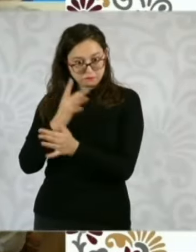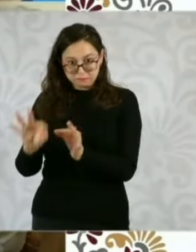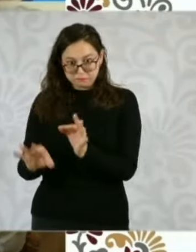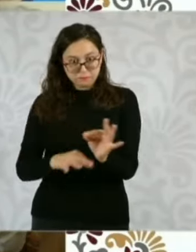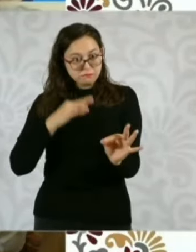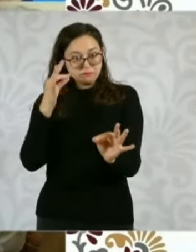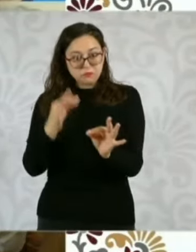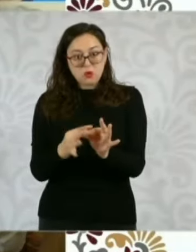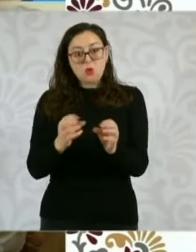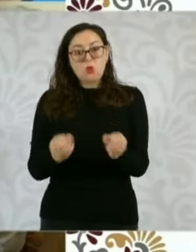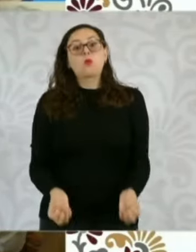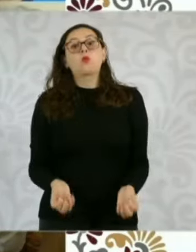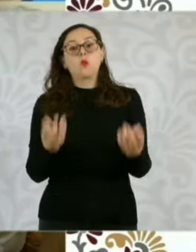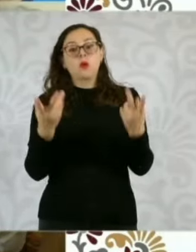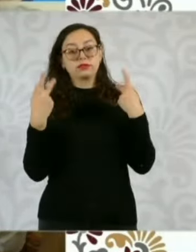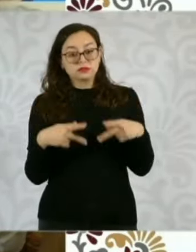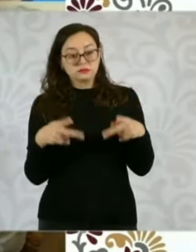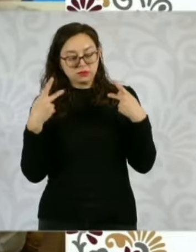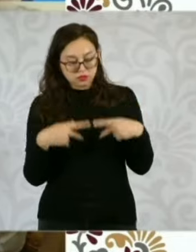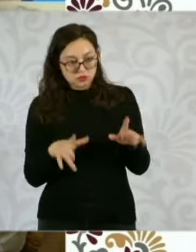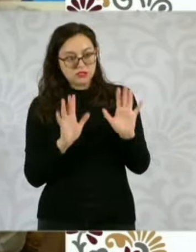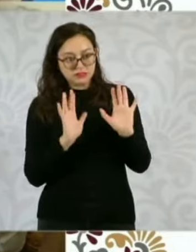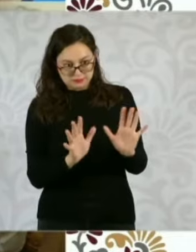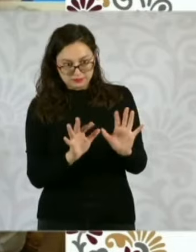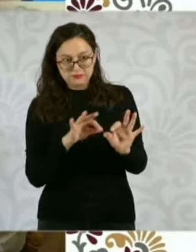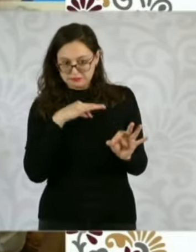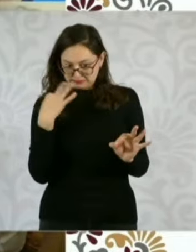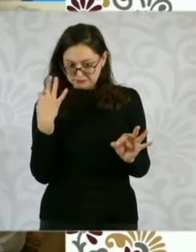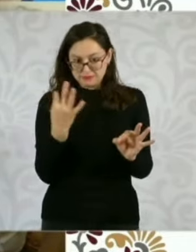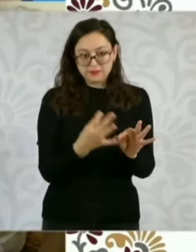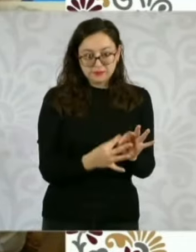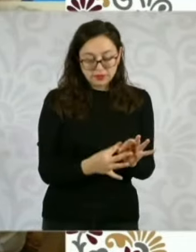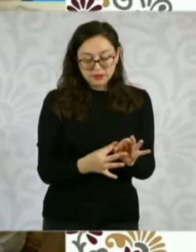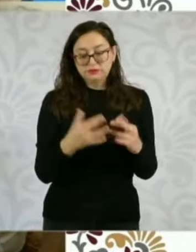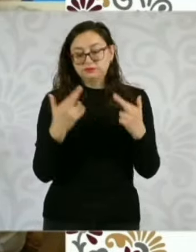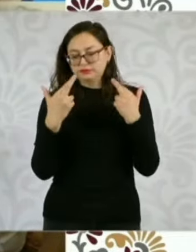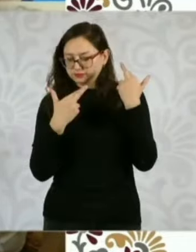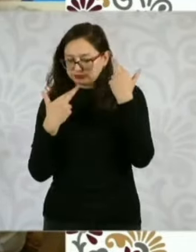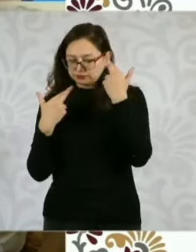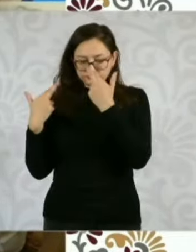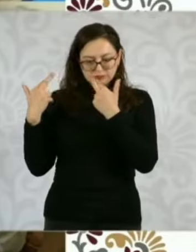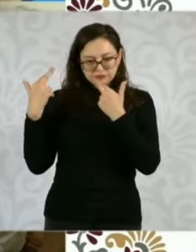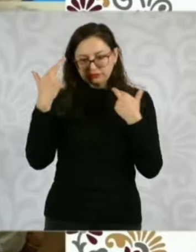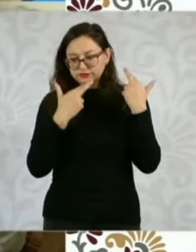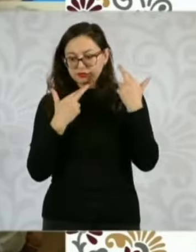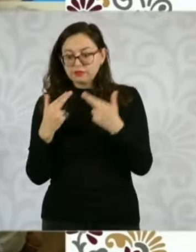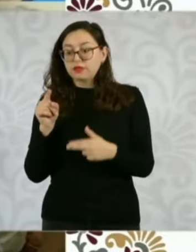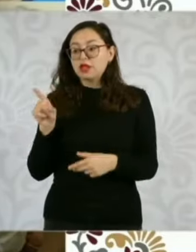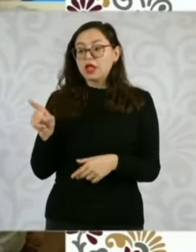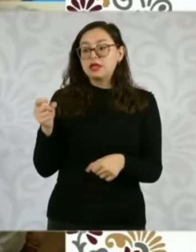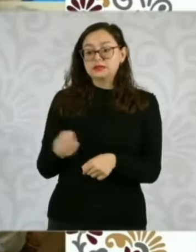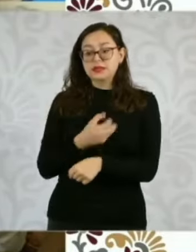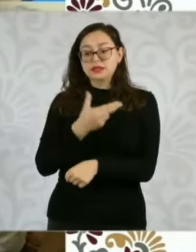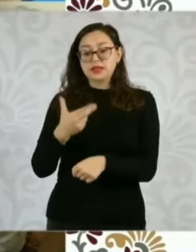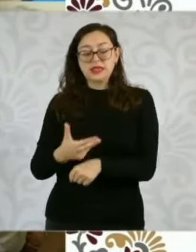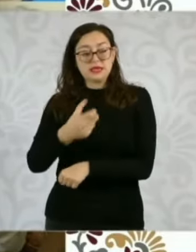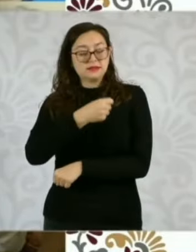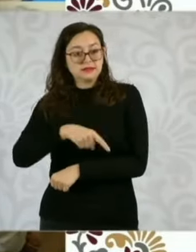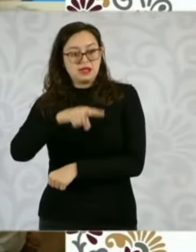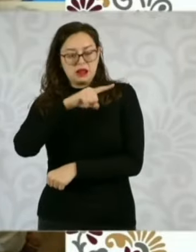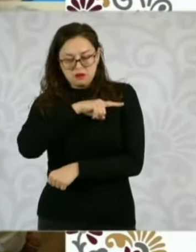los resultados, se va a hacer un análisis de este censo por parte del sector salud. Posterior, se va